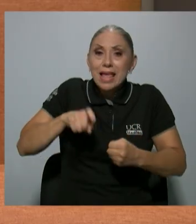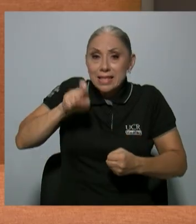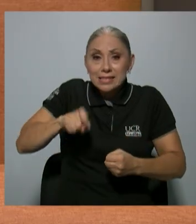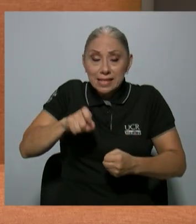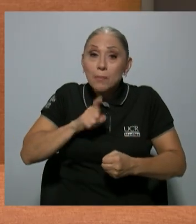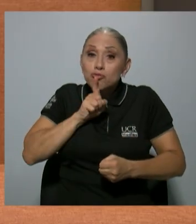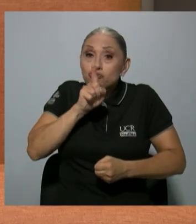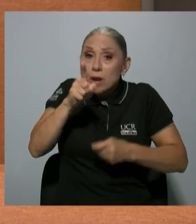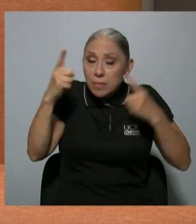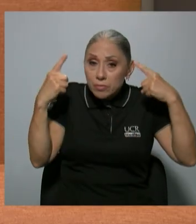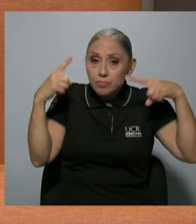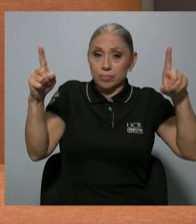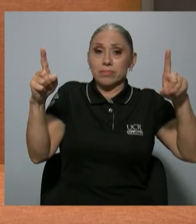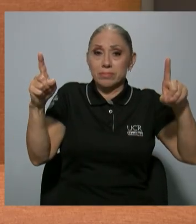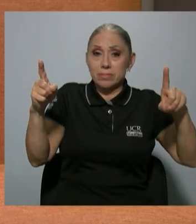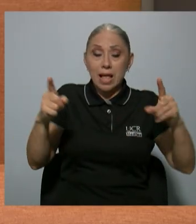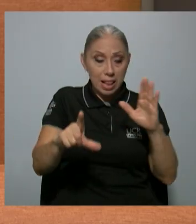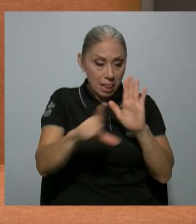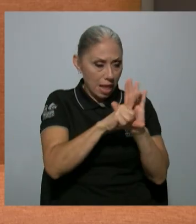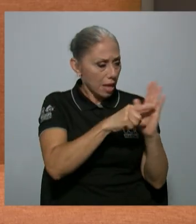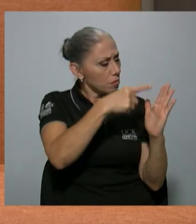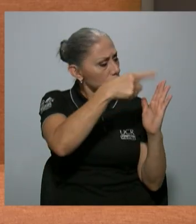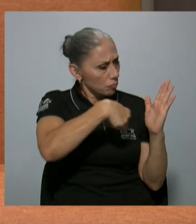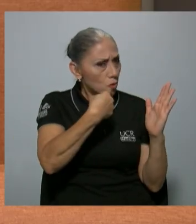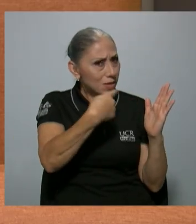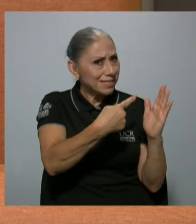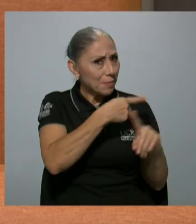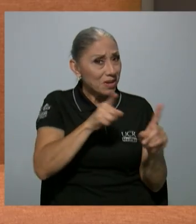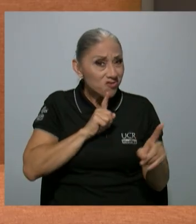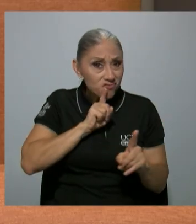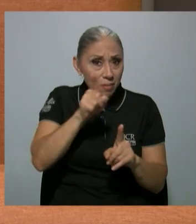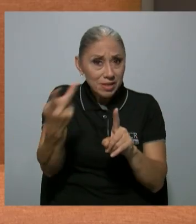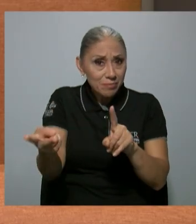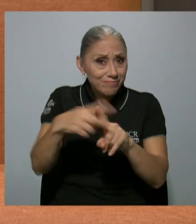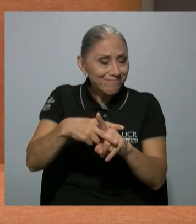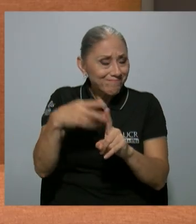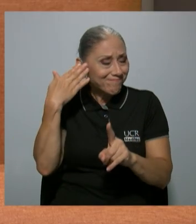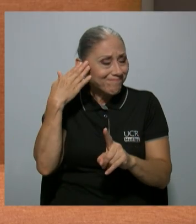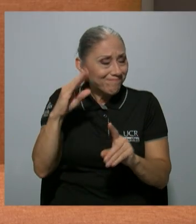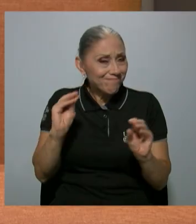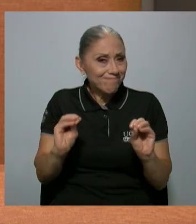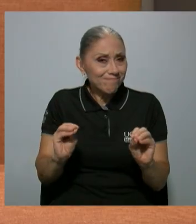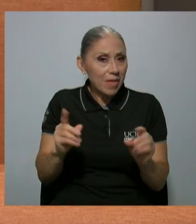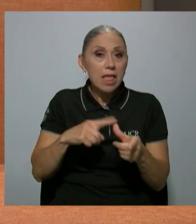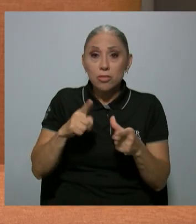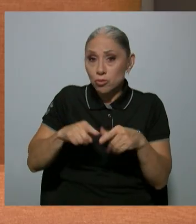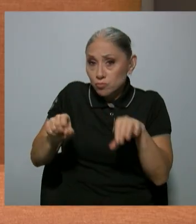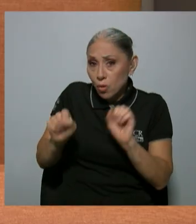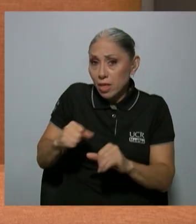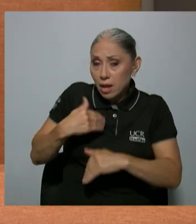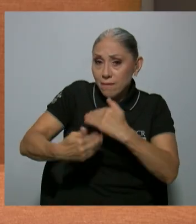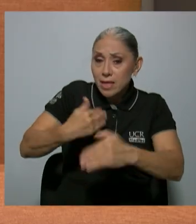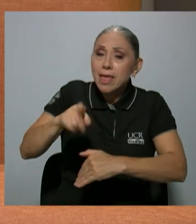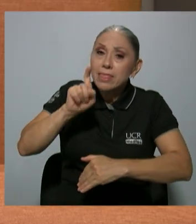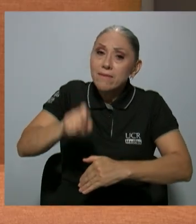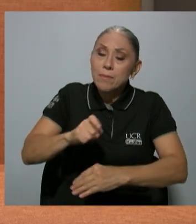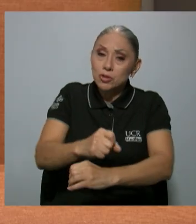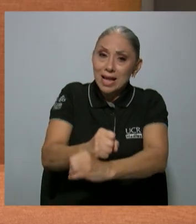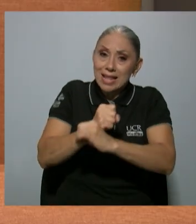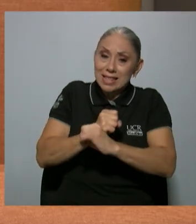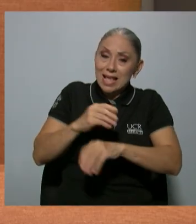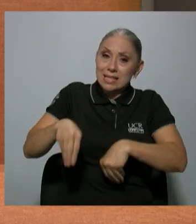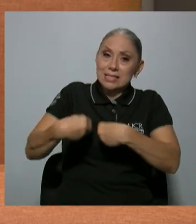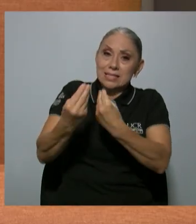no necesariamente se cumplen en la práctica. Entonces, para poder avanzar ahí, tenemos que garantizar el financiamiento, tenemos que garantizar que existan